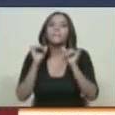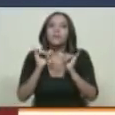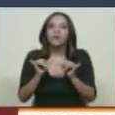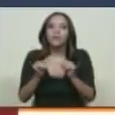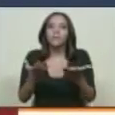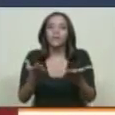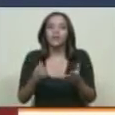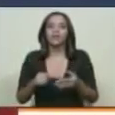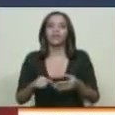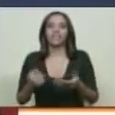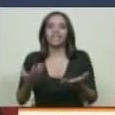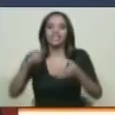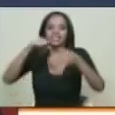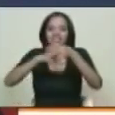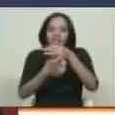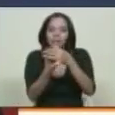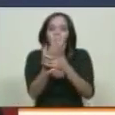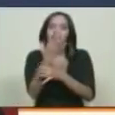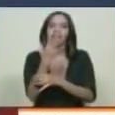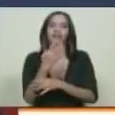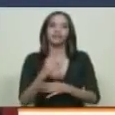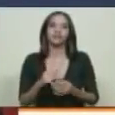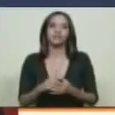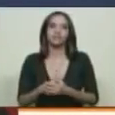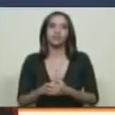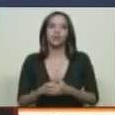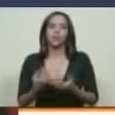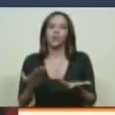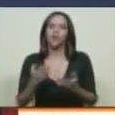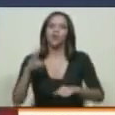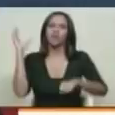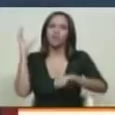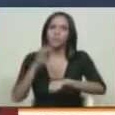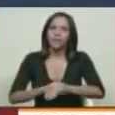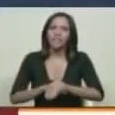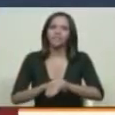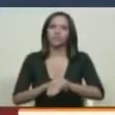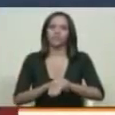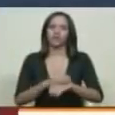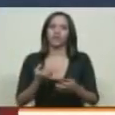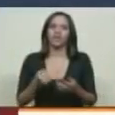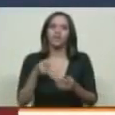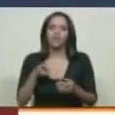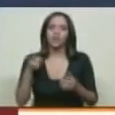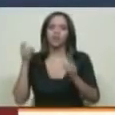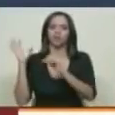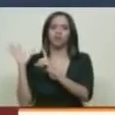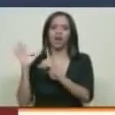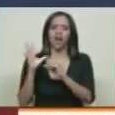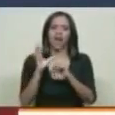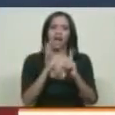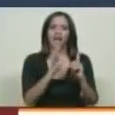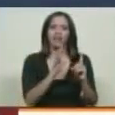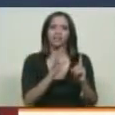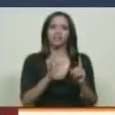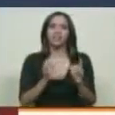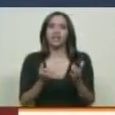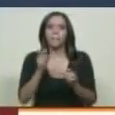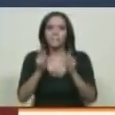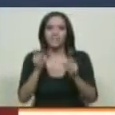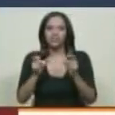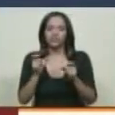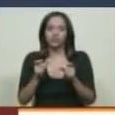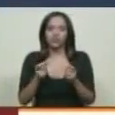en el camino sembrado. Por los que fueron detenidos, por los que fueron presos, por los que fueron perseguidos, por los que lucharon